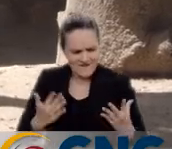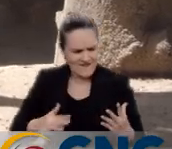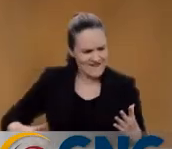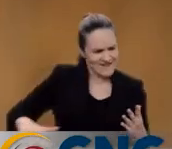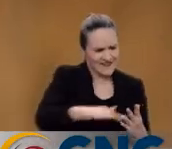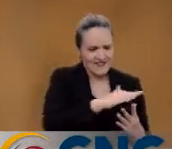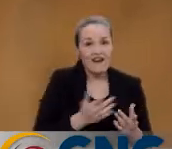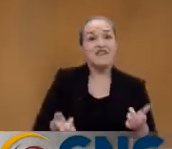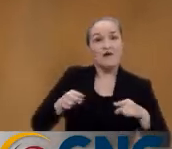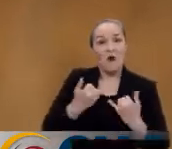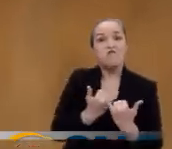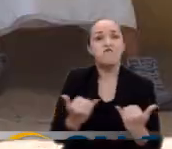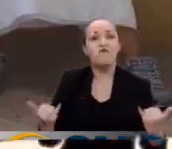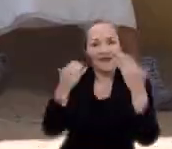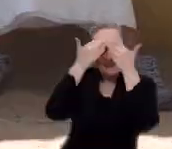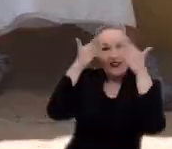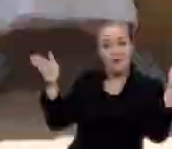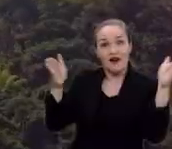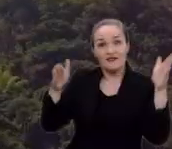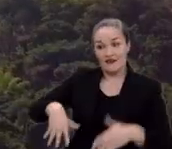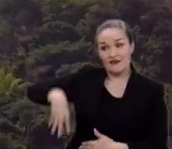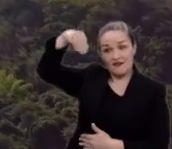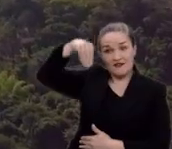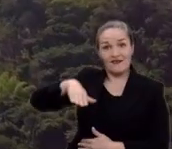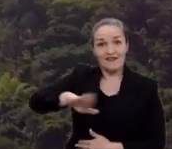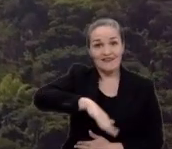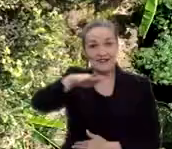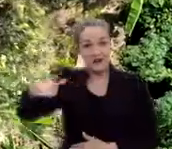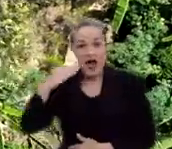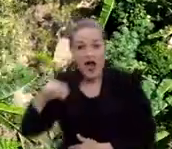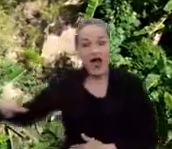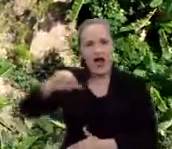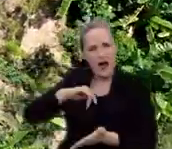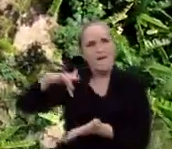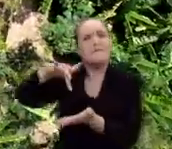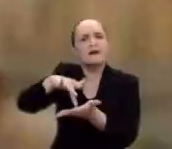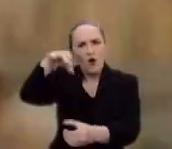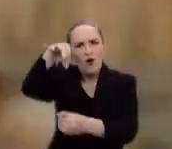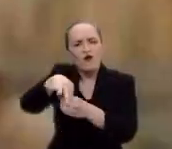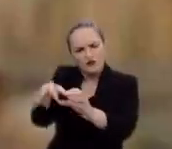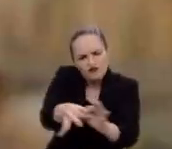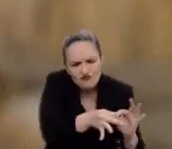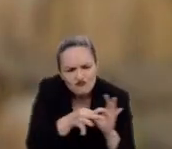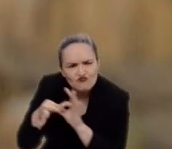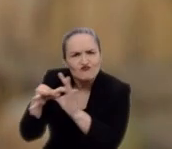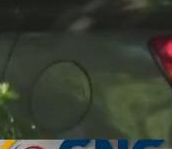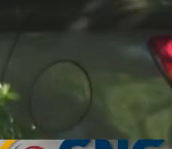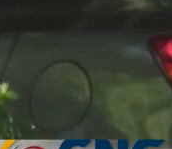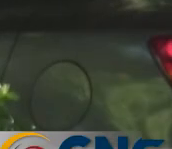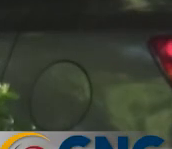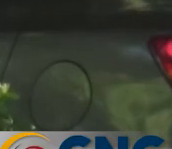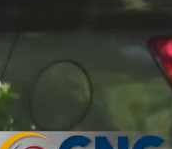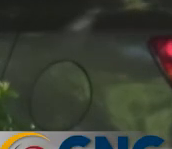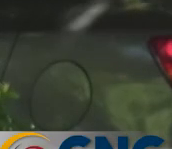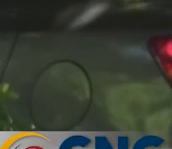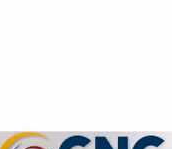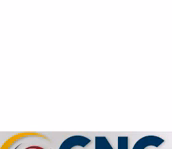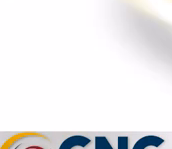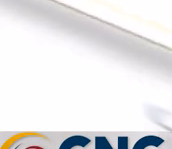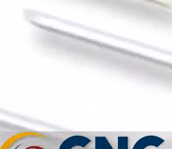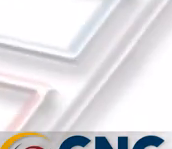a conciencia. El Consejo Nacional Electoral brinda las garantías de unas elecciones